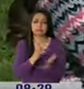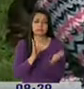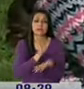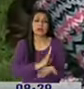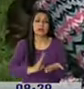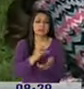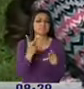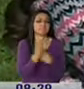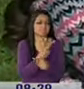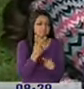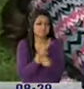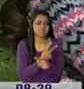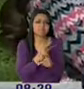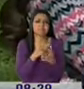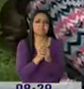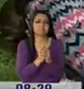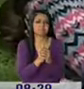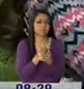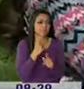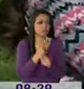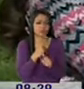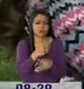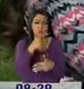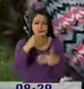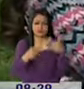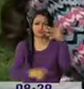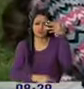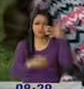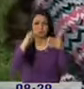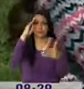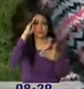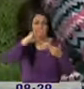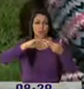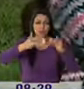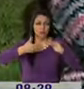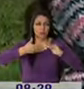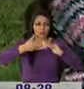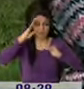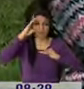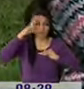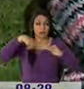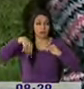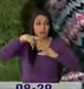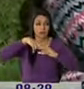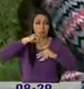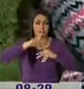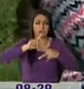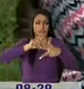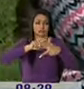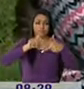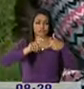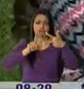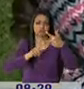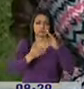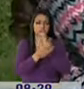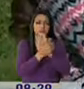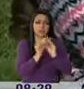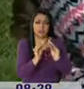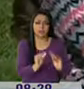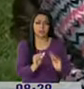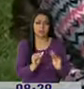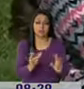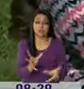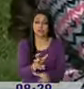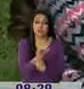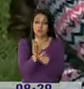realizado todo el portafolio de policía comunitaria que maneja Policía Nacional. Se han desarrollado capacitaciones de seguridad